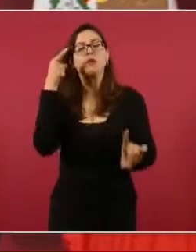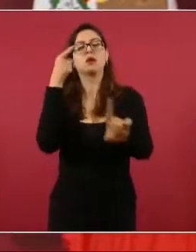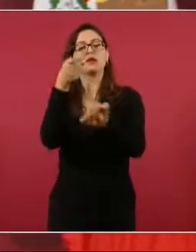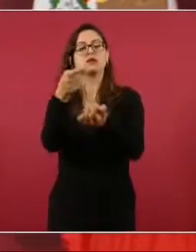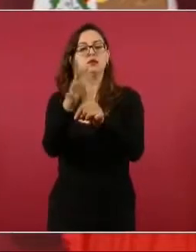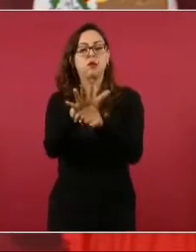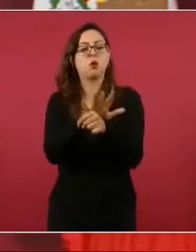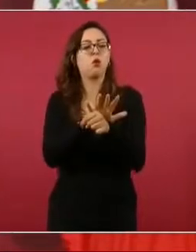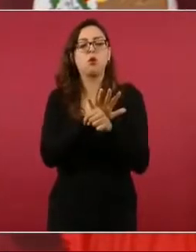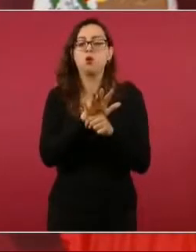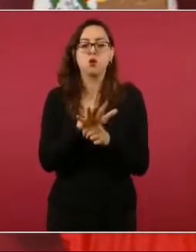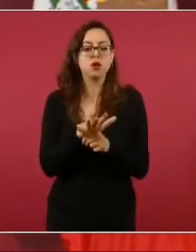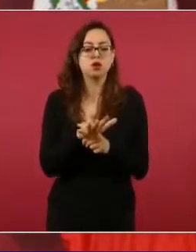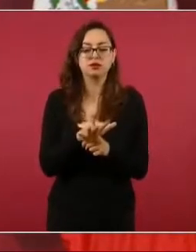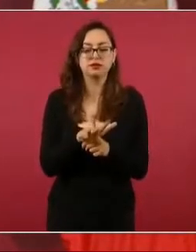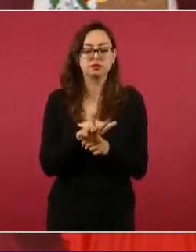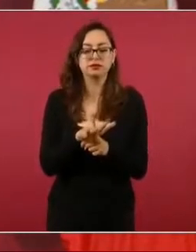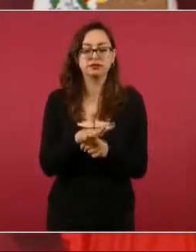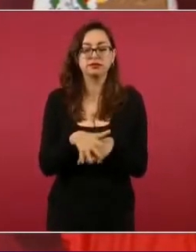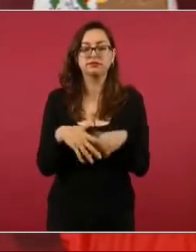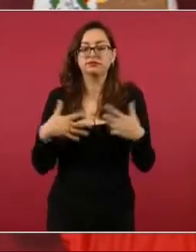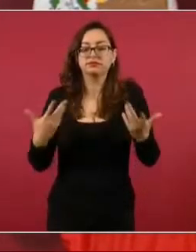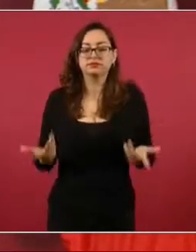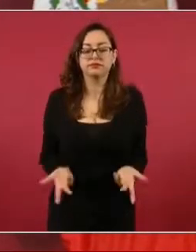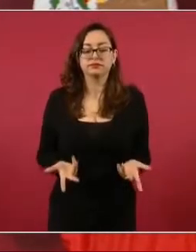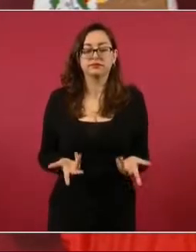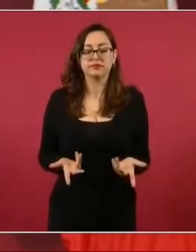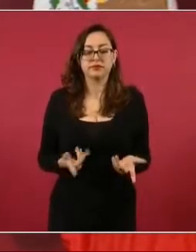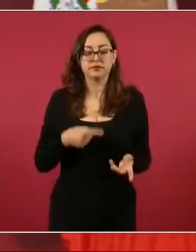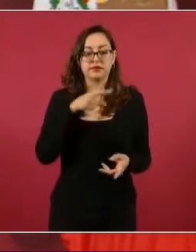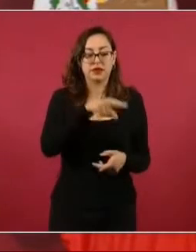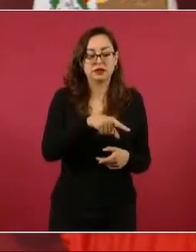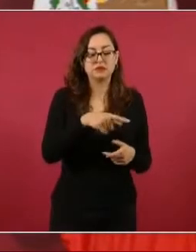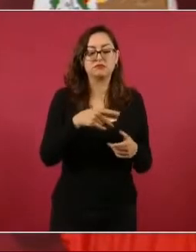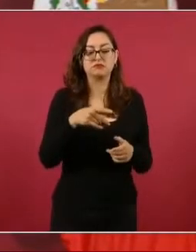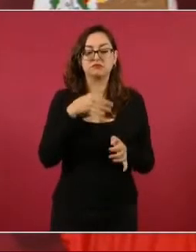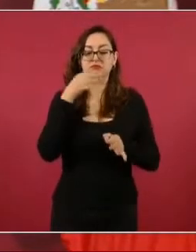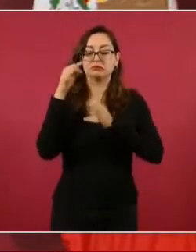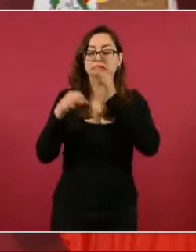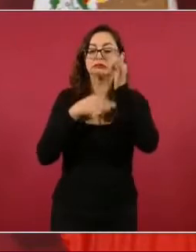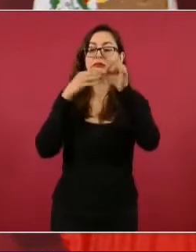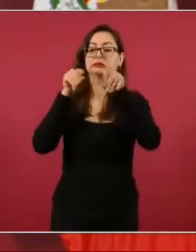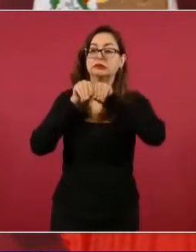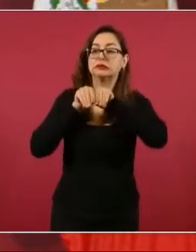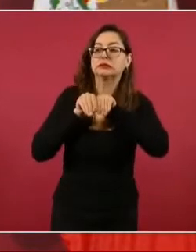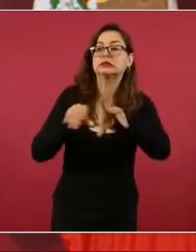o reconocer o impulsar o promover nuevos derechos.